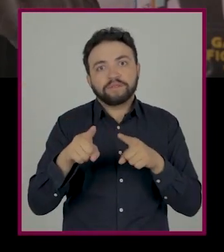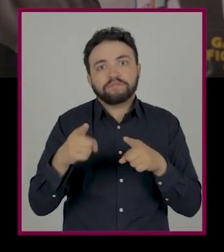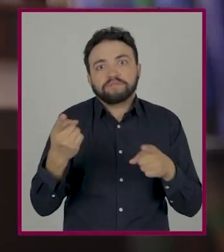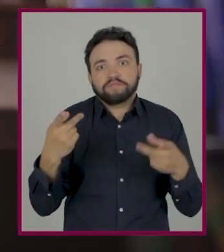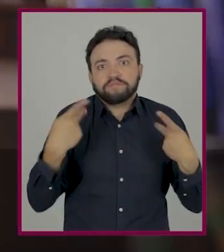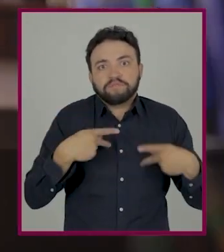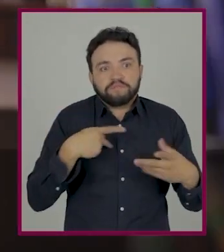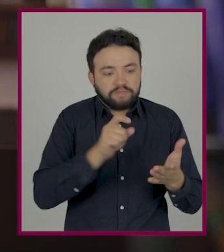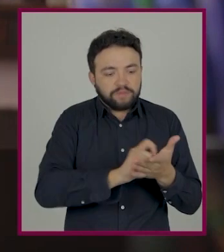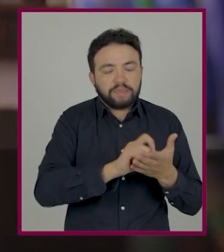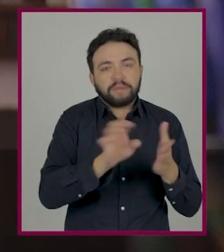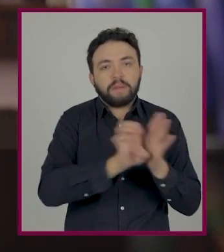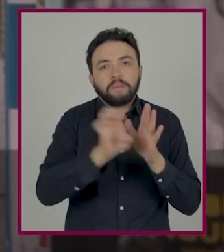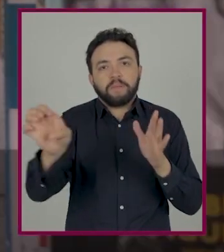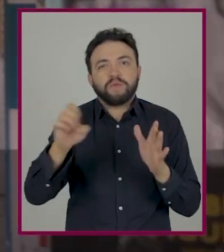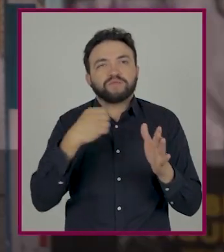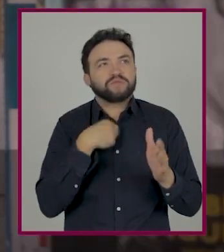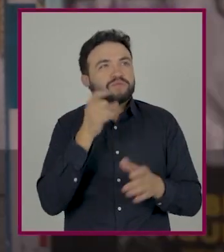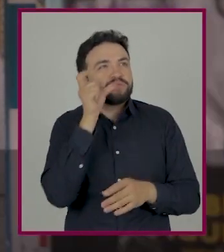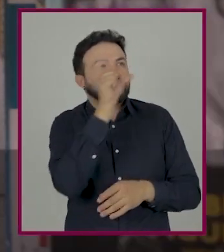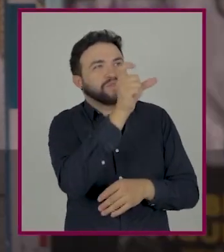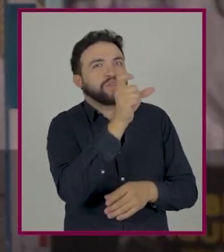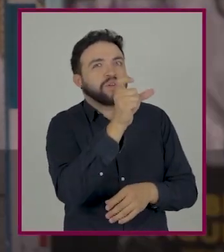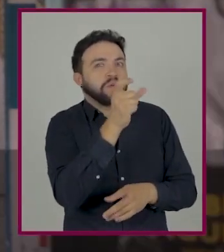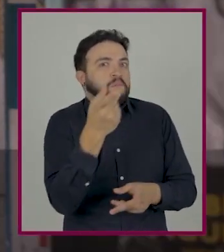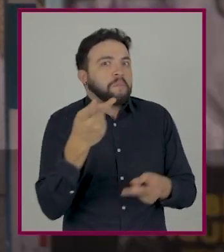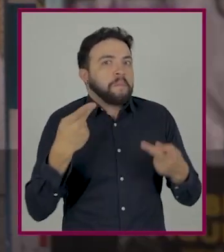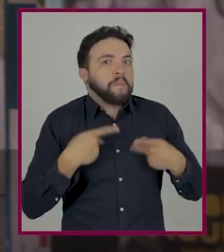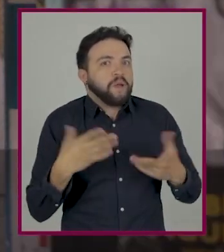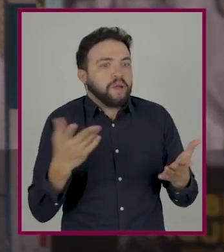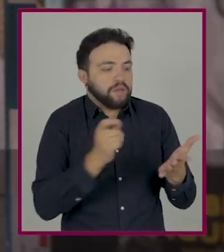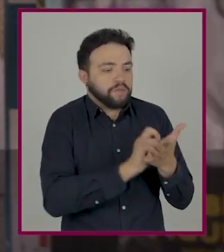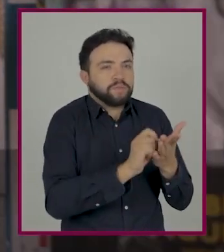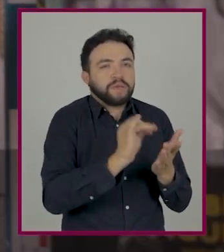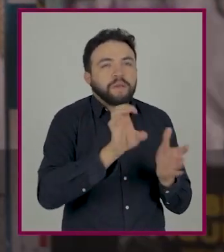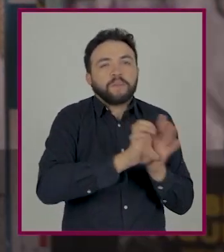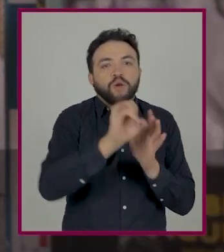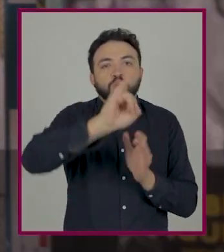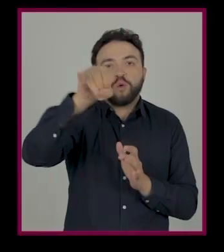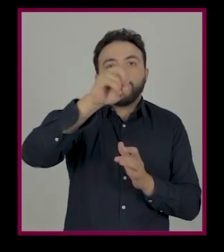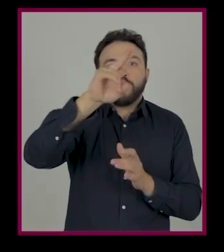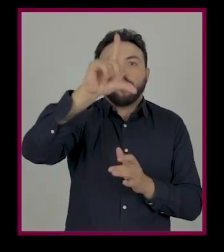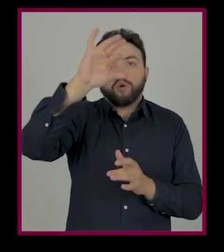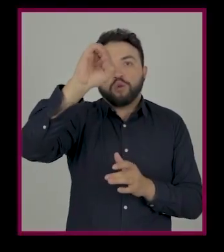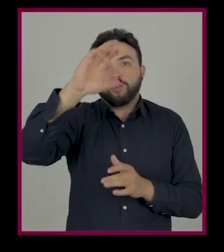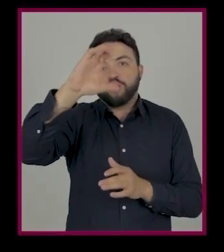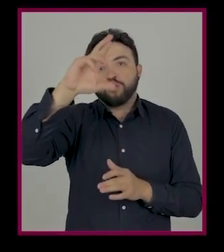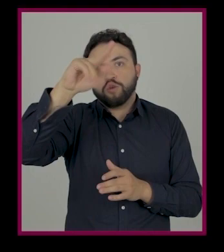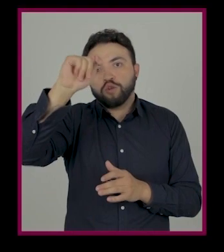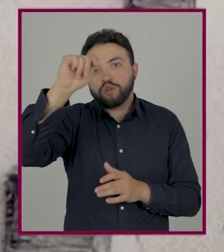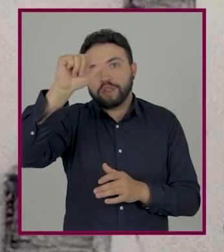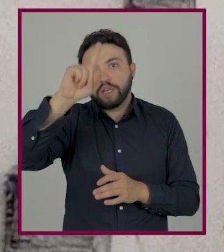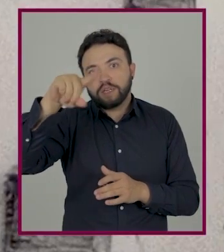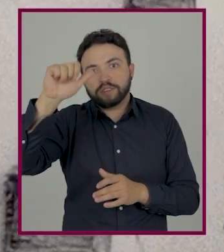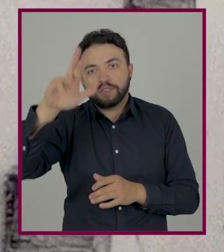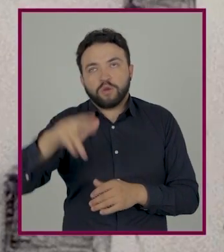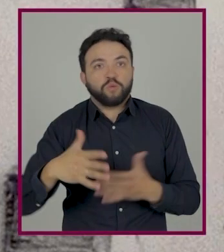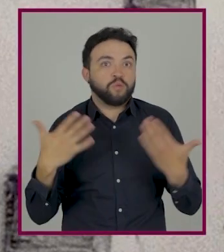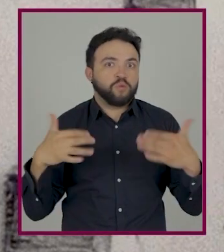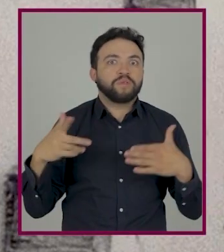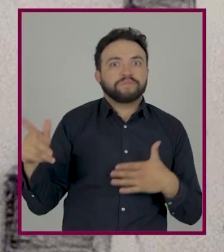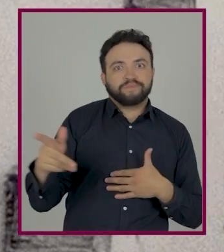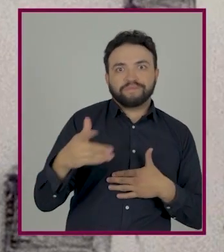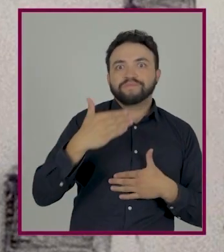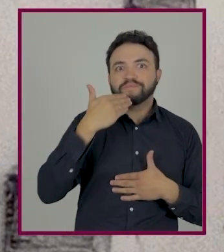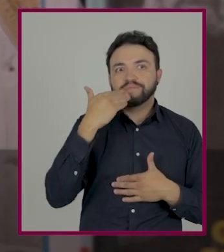ciertos autores. Por ejemplo, Podría poner como encabezado a un escritor, como Julio Cortázar. un